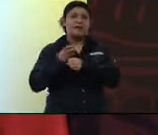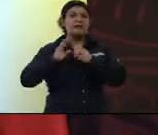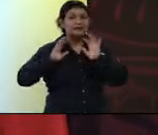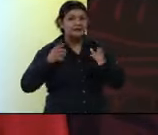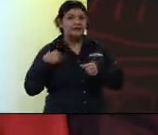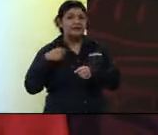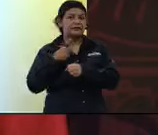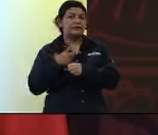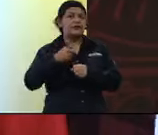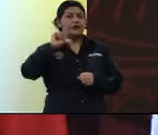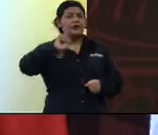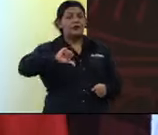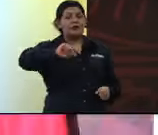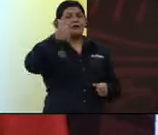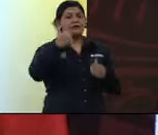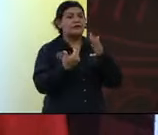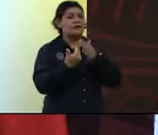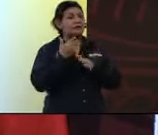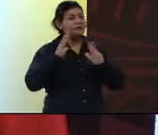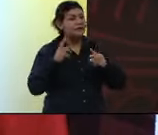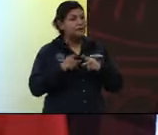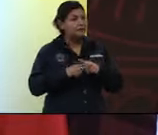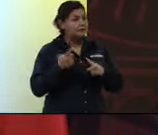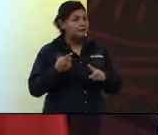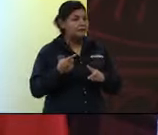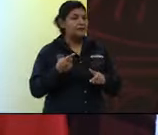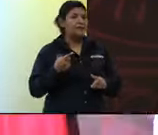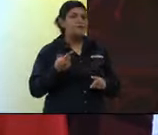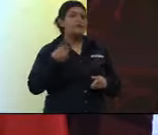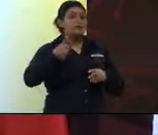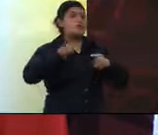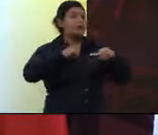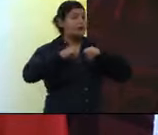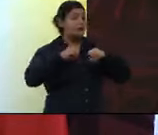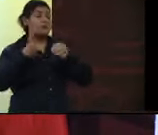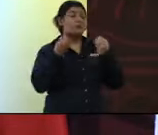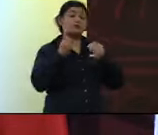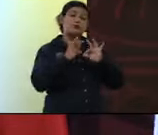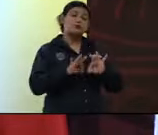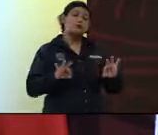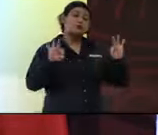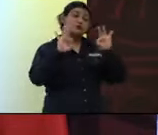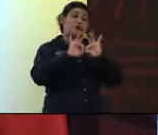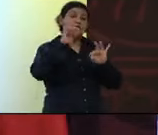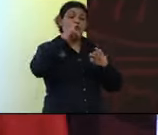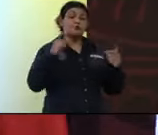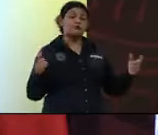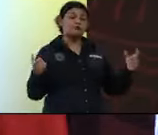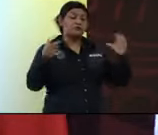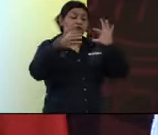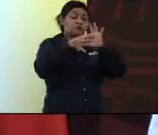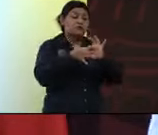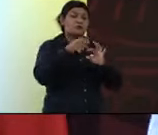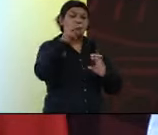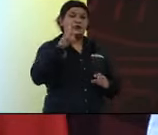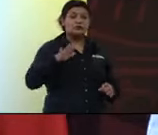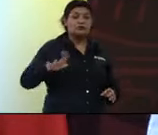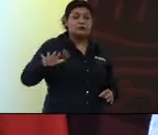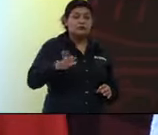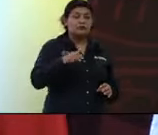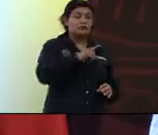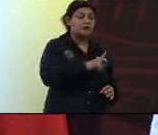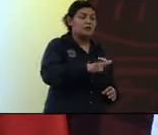ya habíamos invitado hoy a las 11 de la mañana a iniciar la obra. Es una obra muy importante porque va a comunicar a dos sectores, Laguna de la